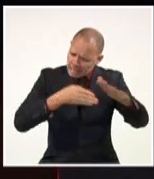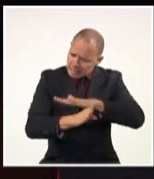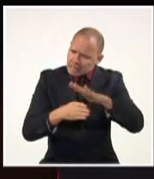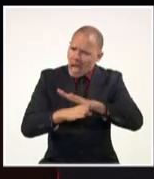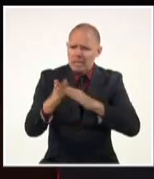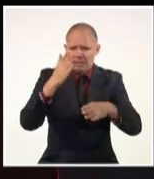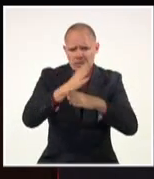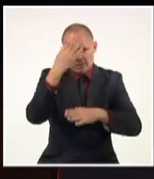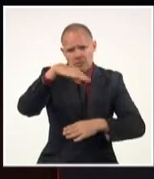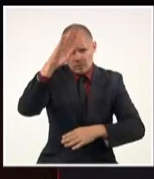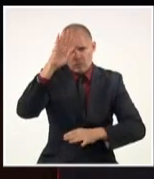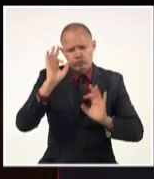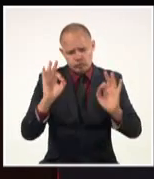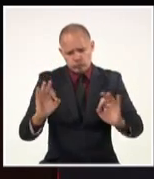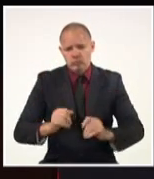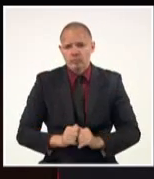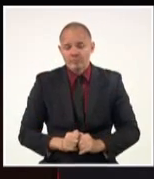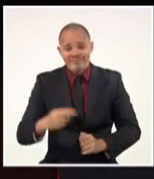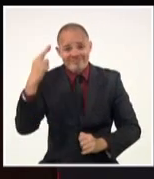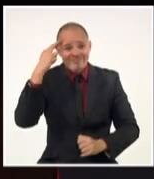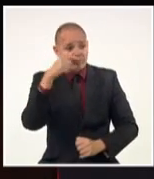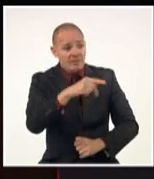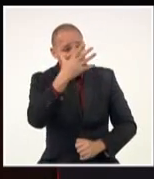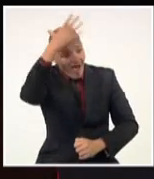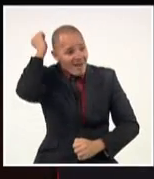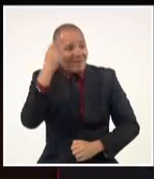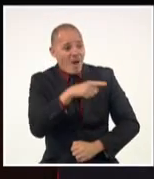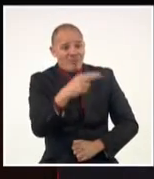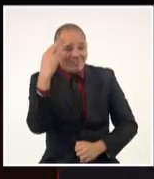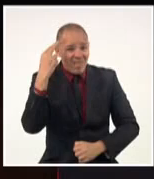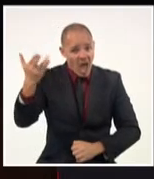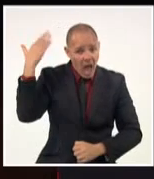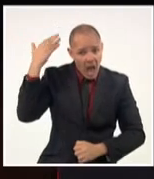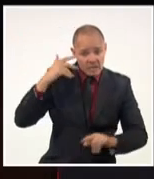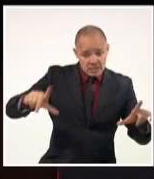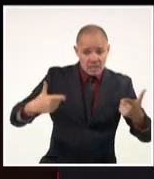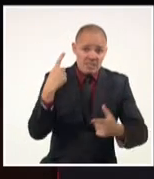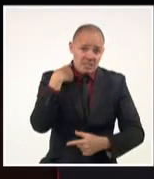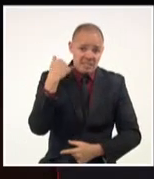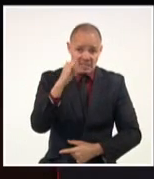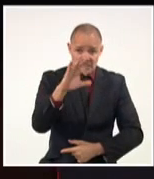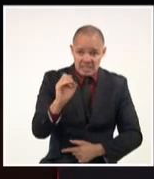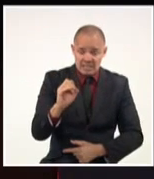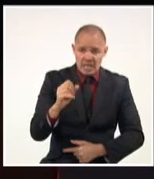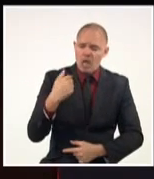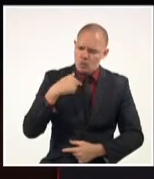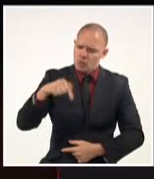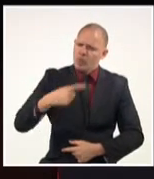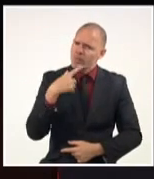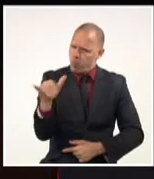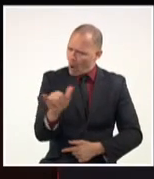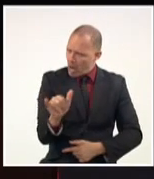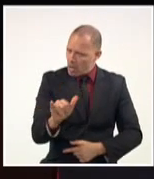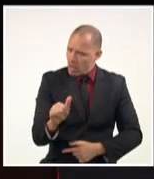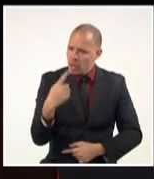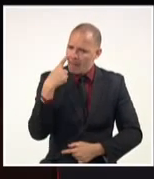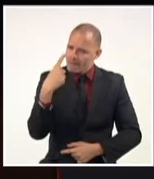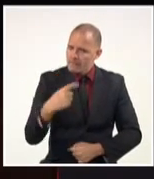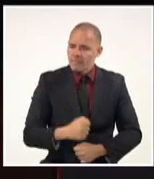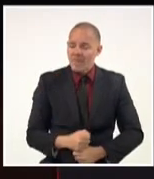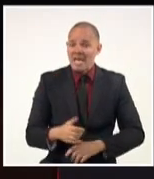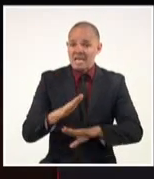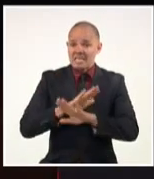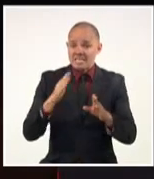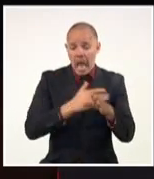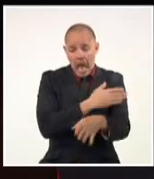Santiago. Como Raúl, en el 60 aniversario, hoy podemos expresar que después de 65 años